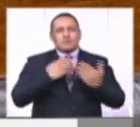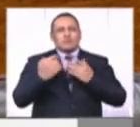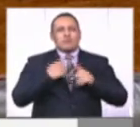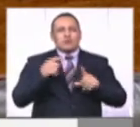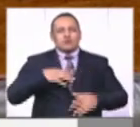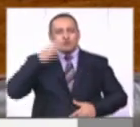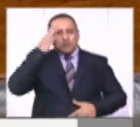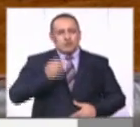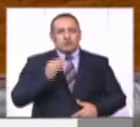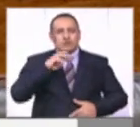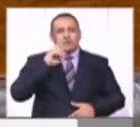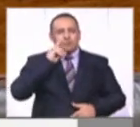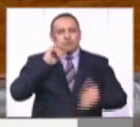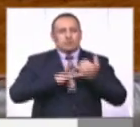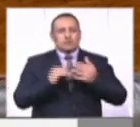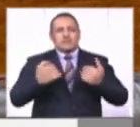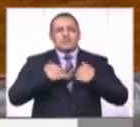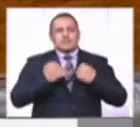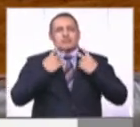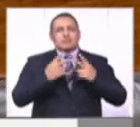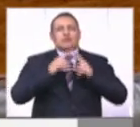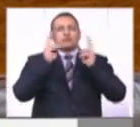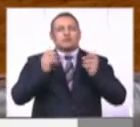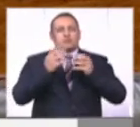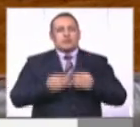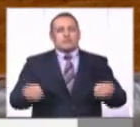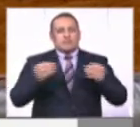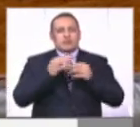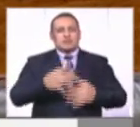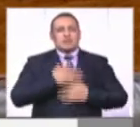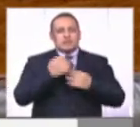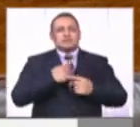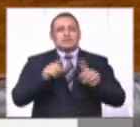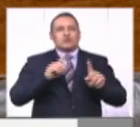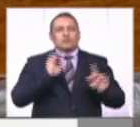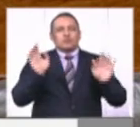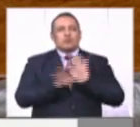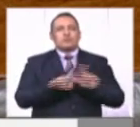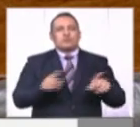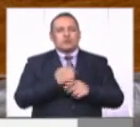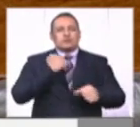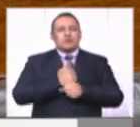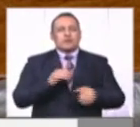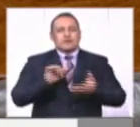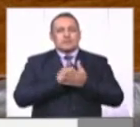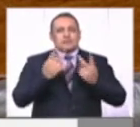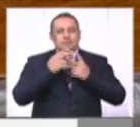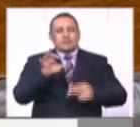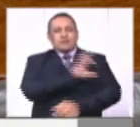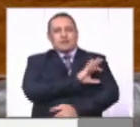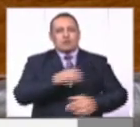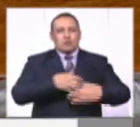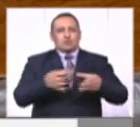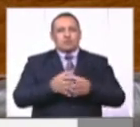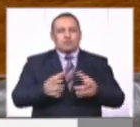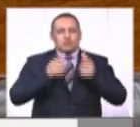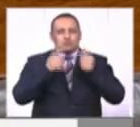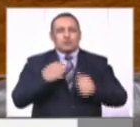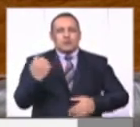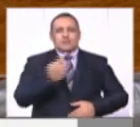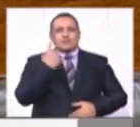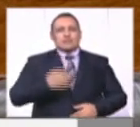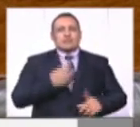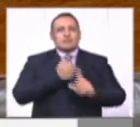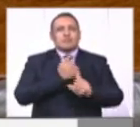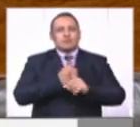creo que estas mociones deben de tratar un tema de mucho más interés sin no eh un trabajo que ya viene siendo fiscalizado por el órgano de control interno de